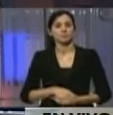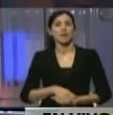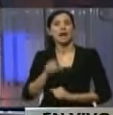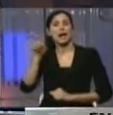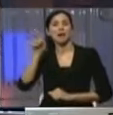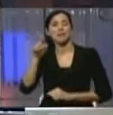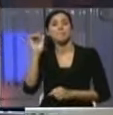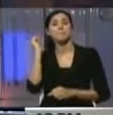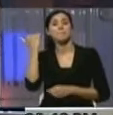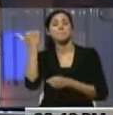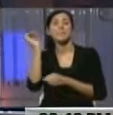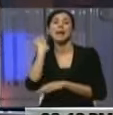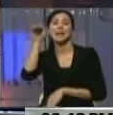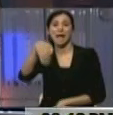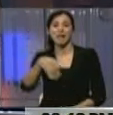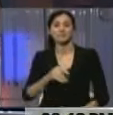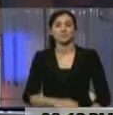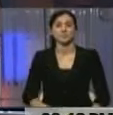Maracay.